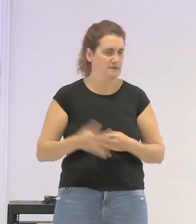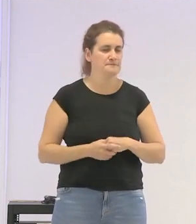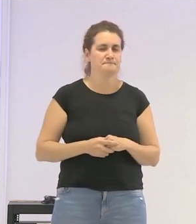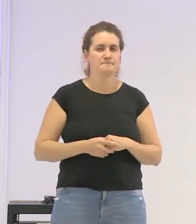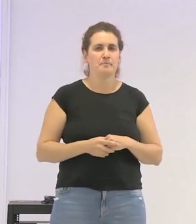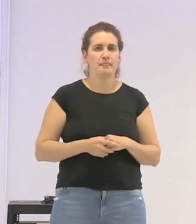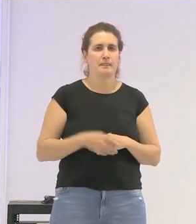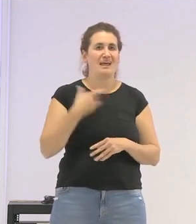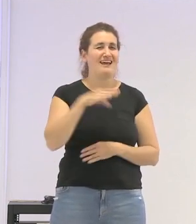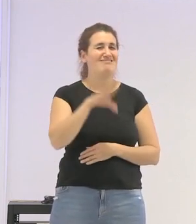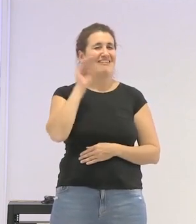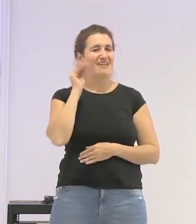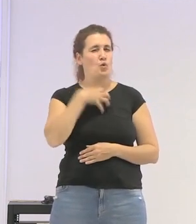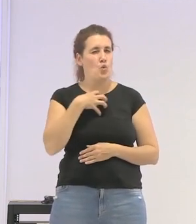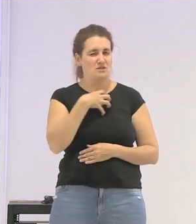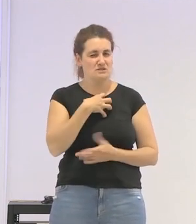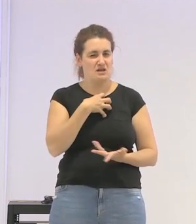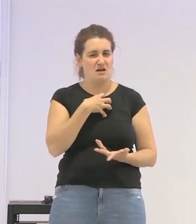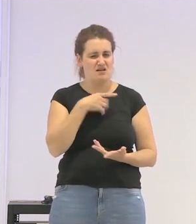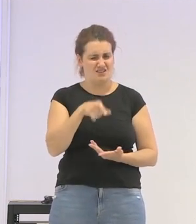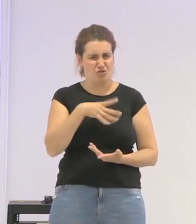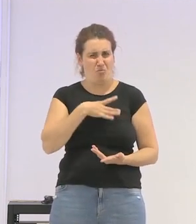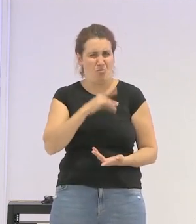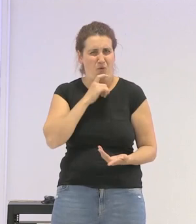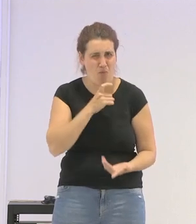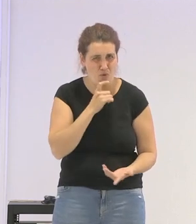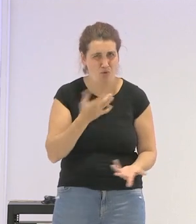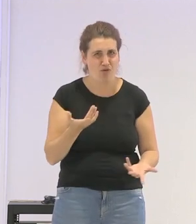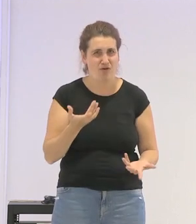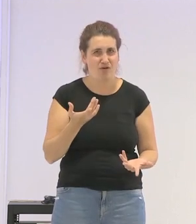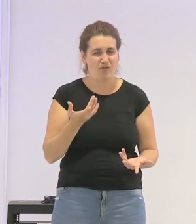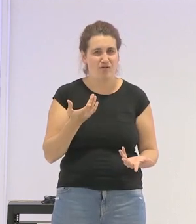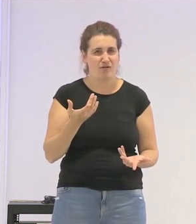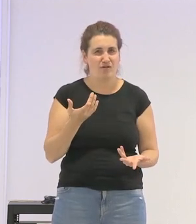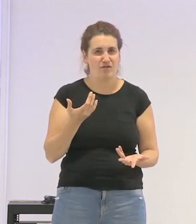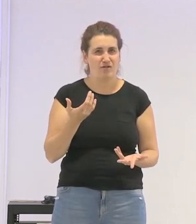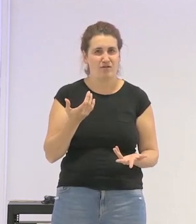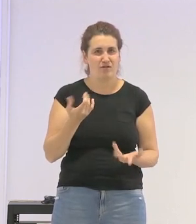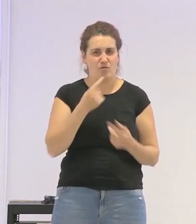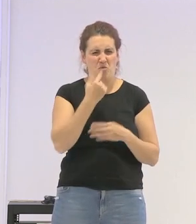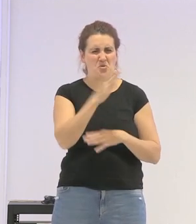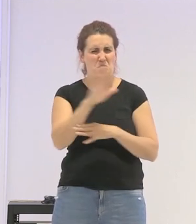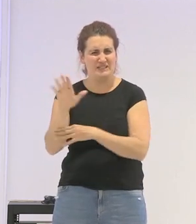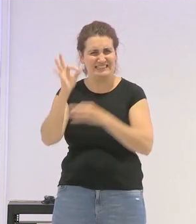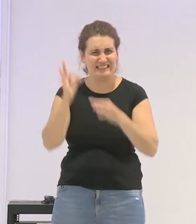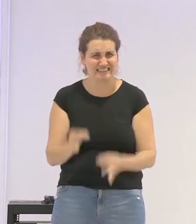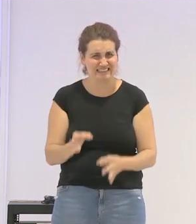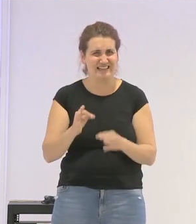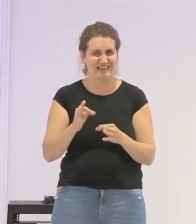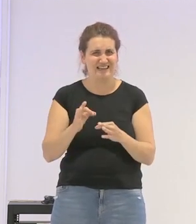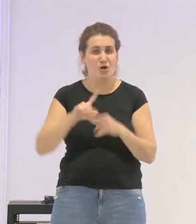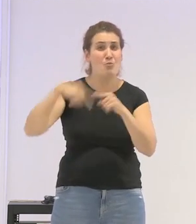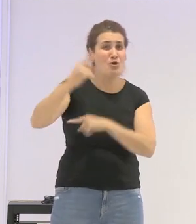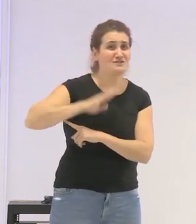cuesta entender cómo es posible esto. En realidad, lo que suelen hacer estas propuestas postfascistas no